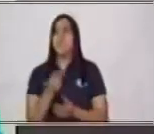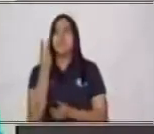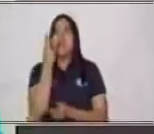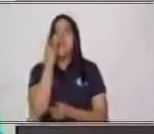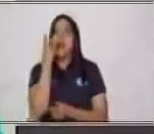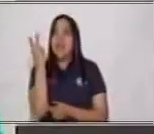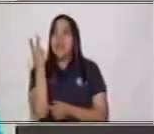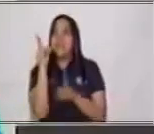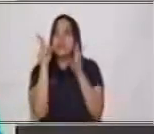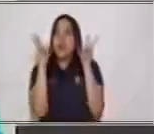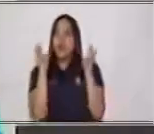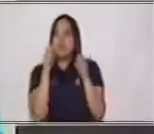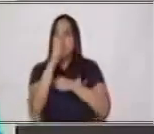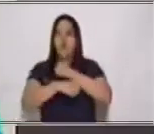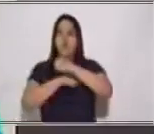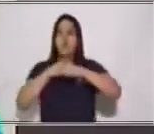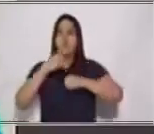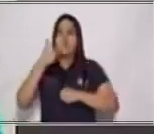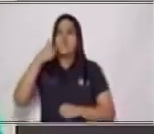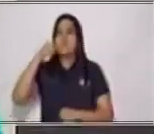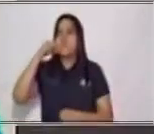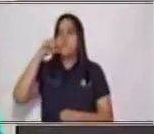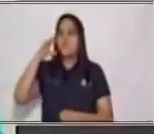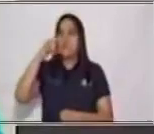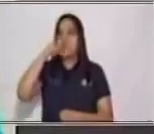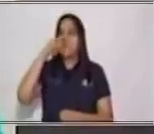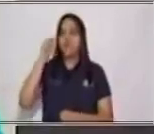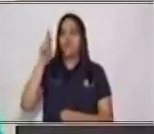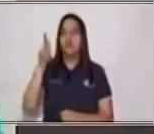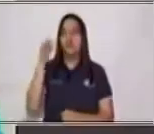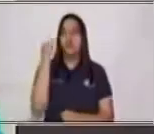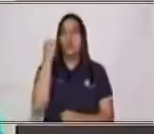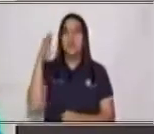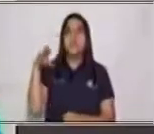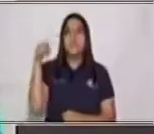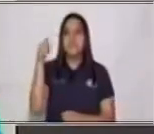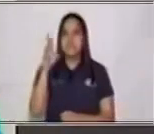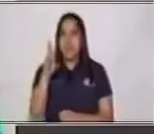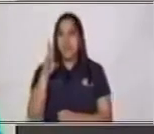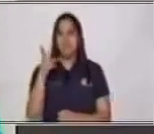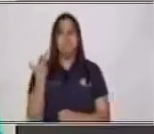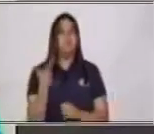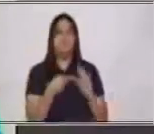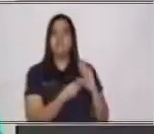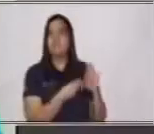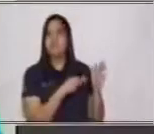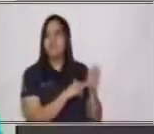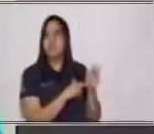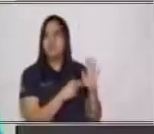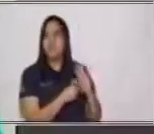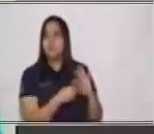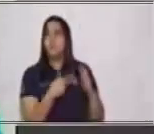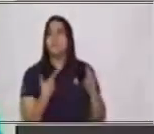este concepto. Entonces, nos piden factorizar. ¿Qué nos piden